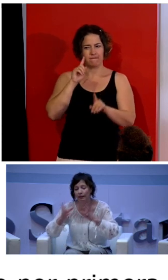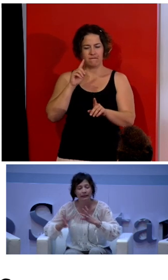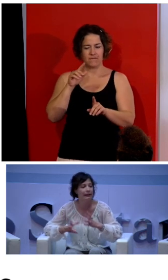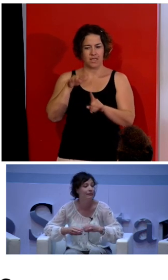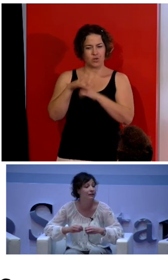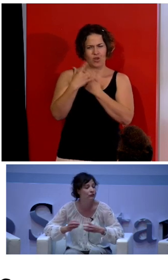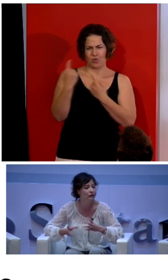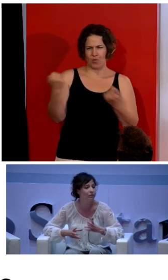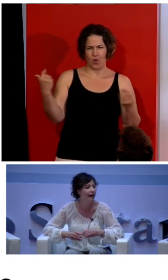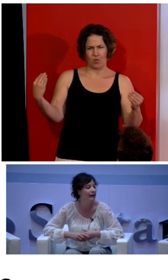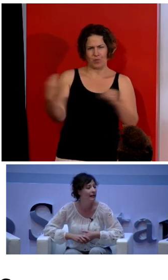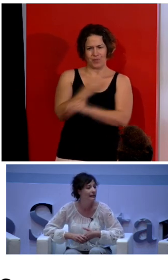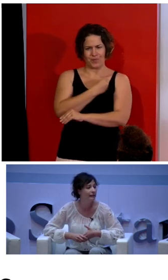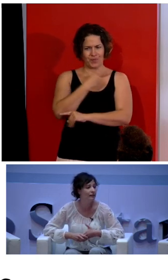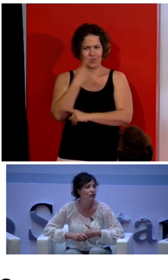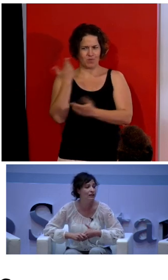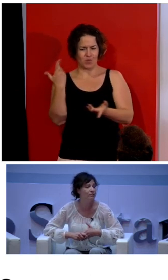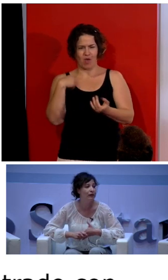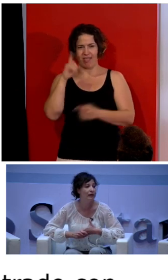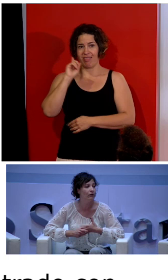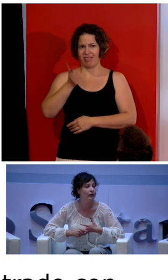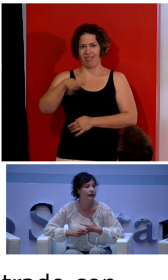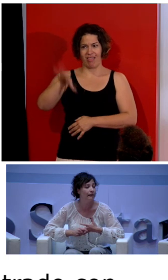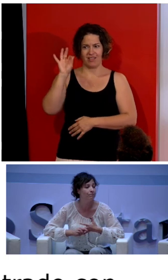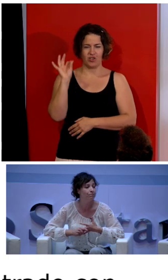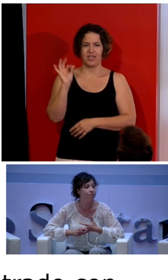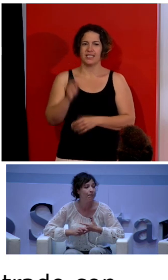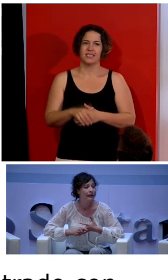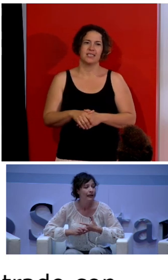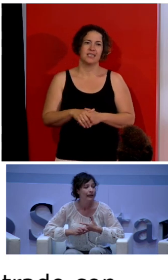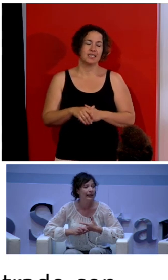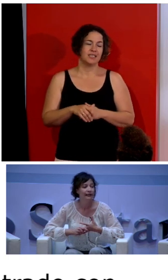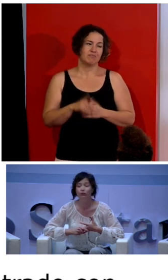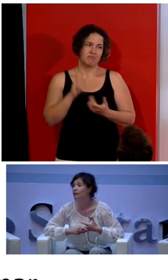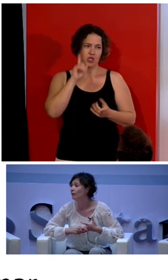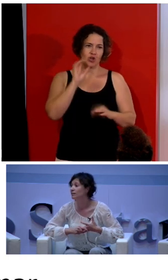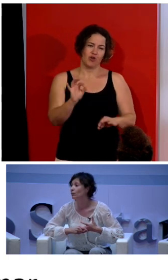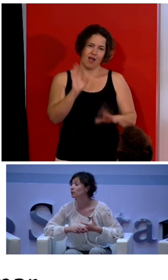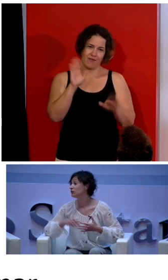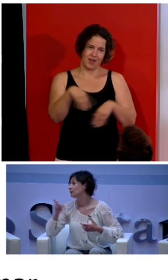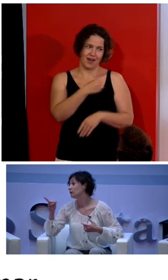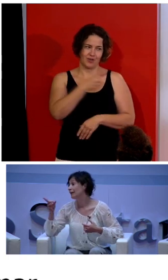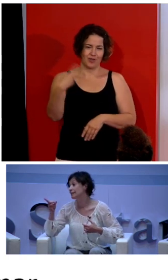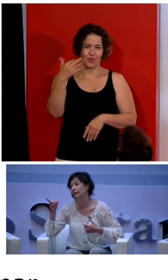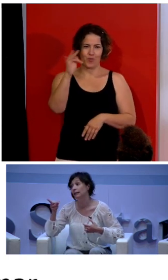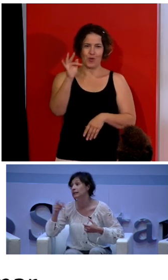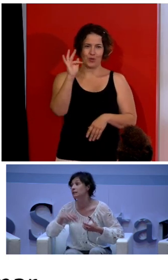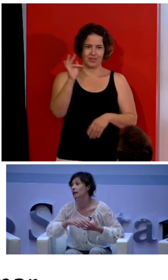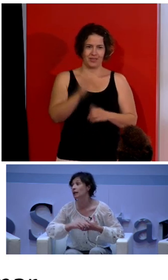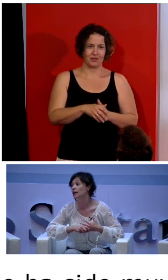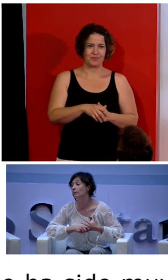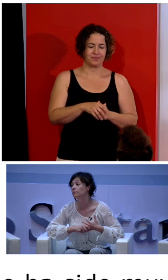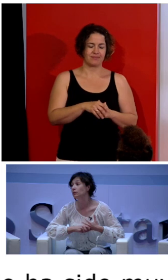cruce de caminos, de tomar decisiones, pero creo que el resultado ha sido muy positivo y veréis que